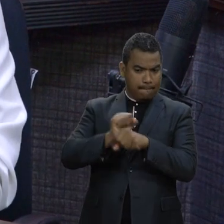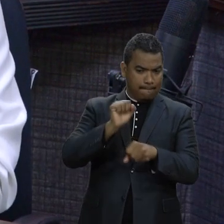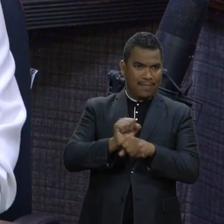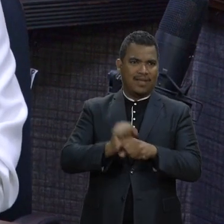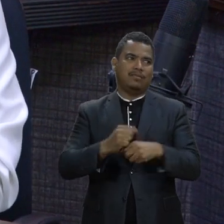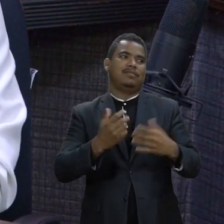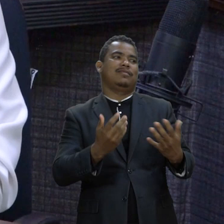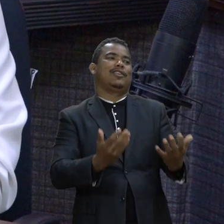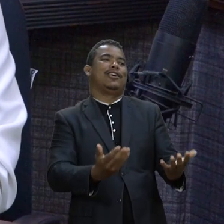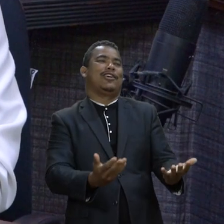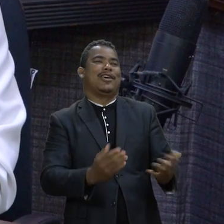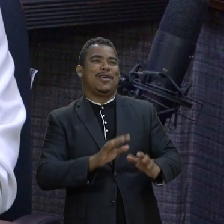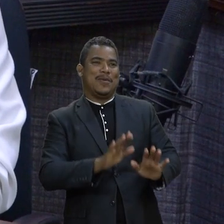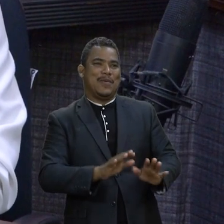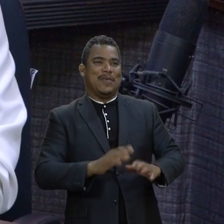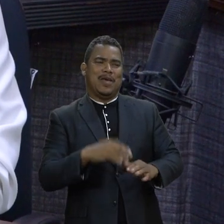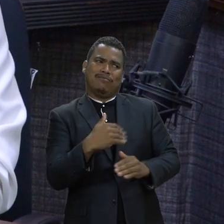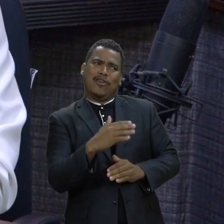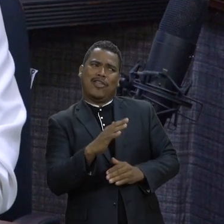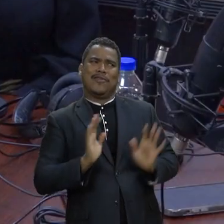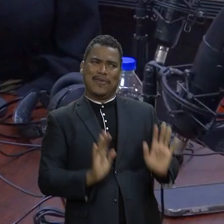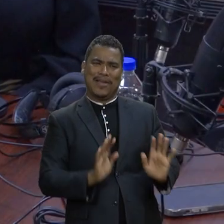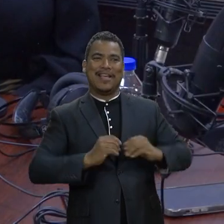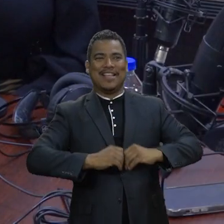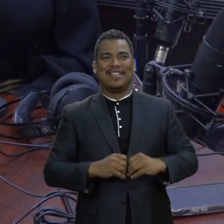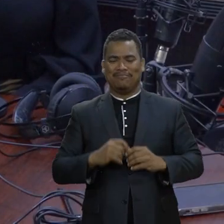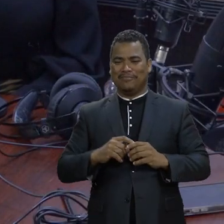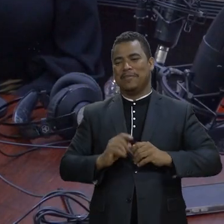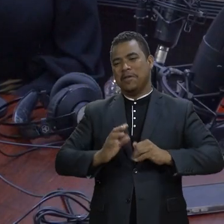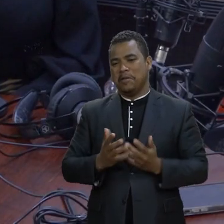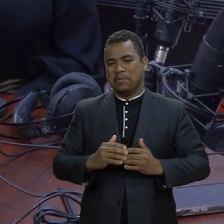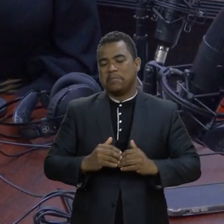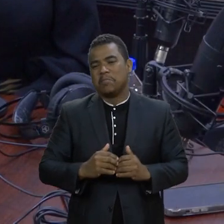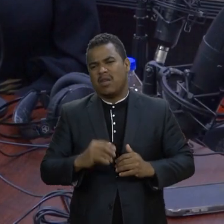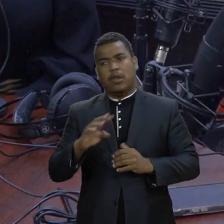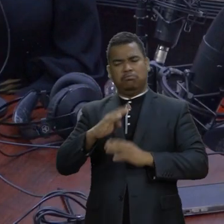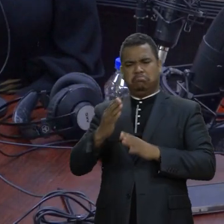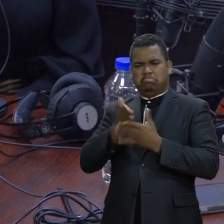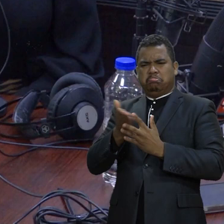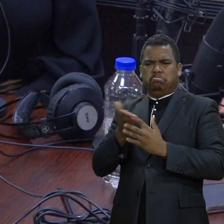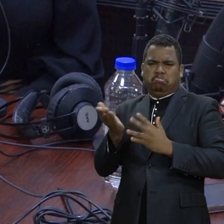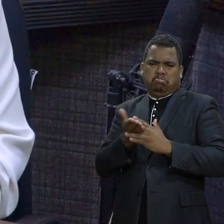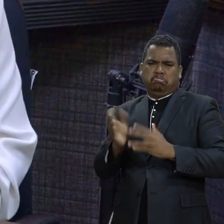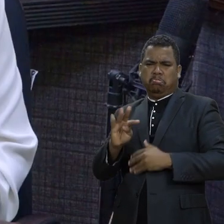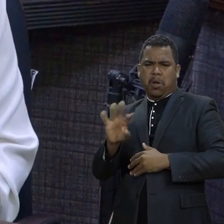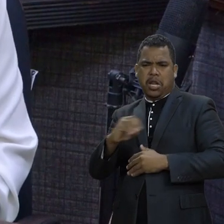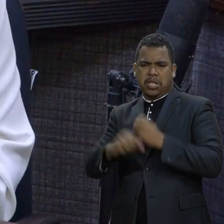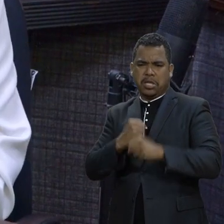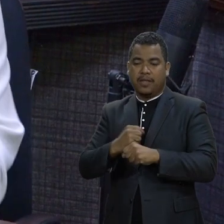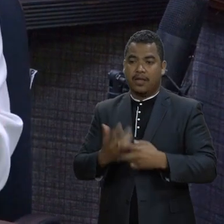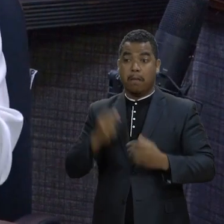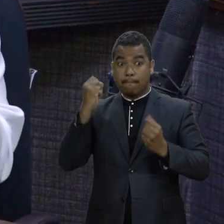generalidad. No, en la generalidad, no. Pero se le conoce por su tenacidad y por su, bueno, su valentía de tirarse al medio. Yo tengo